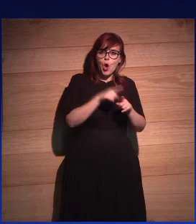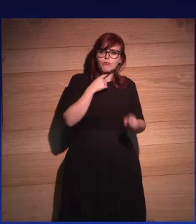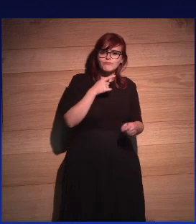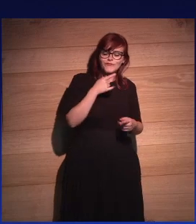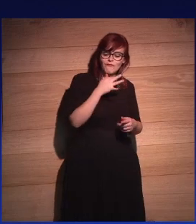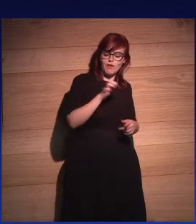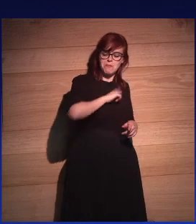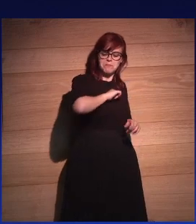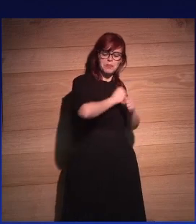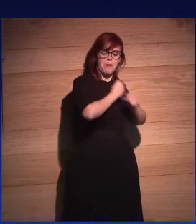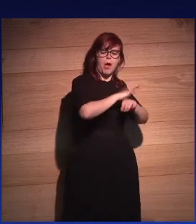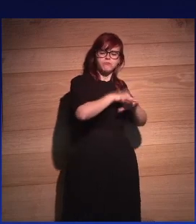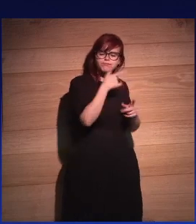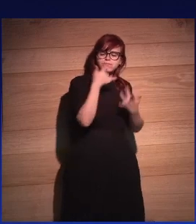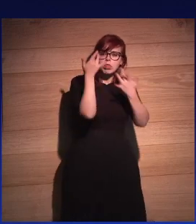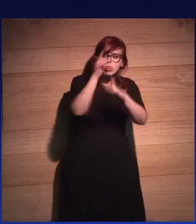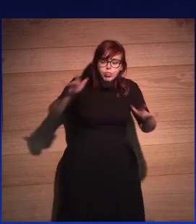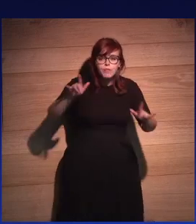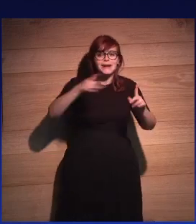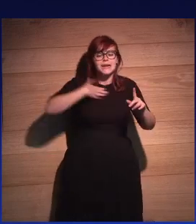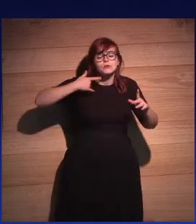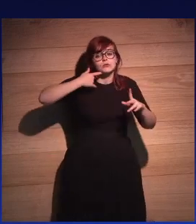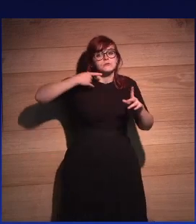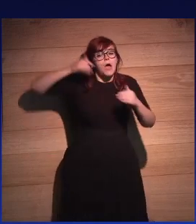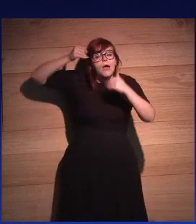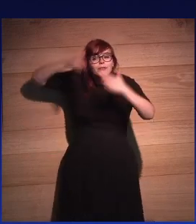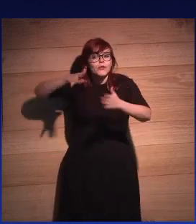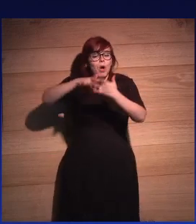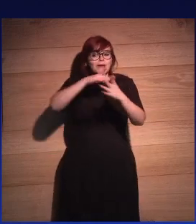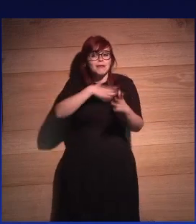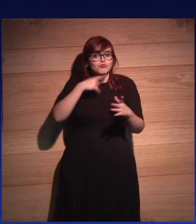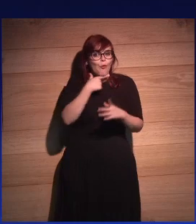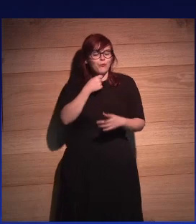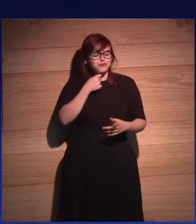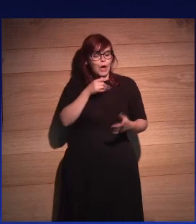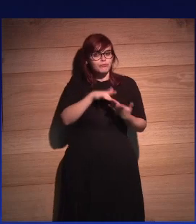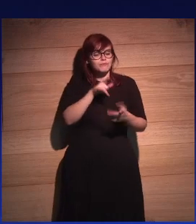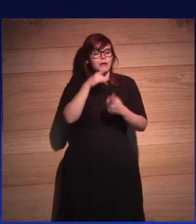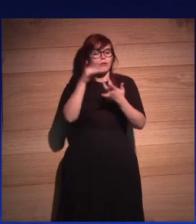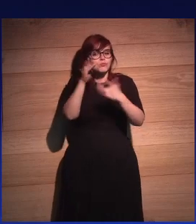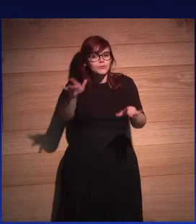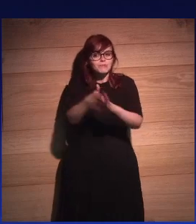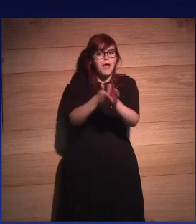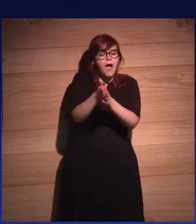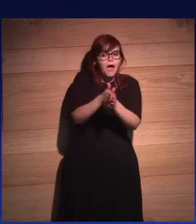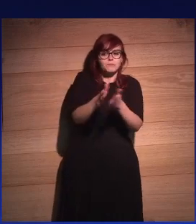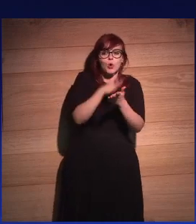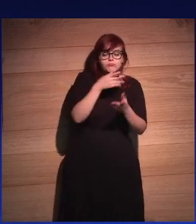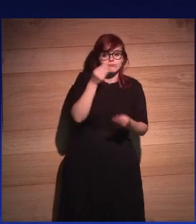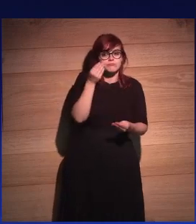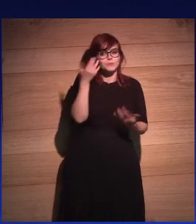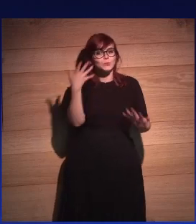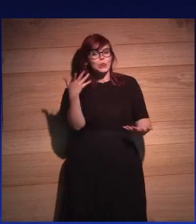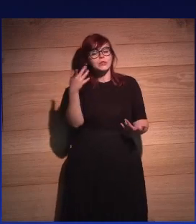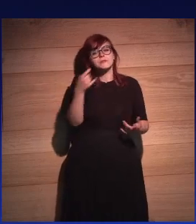hacemos. Y somos gente que realmente nos dedicamos a ello en gran medida por gusto, ¿vale? Porque realmente creemos en lo que hacemos. Entonces,